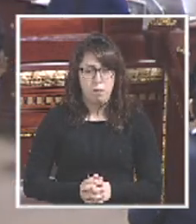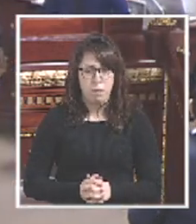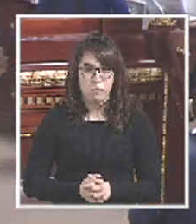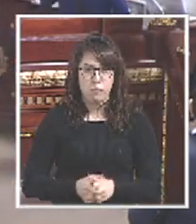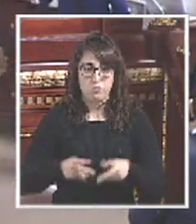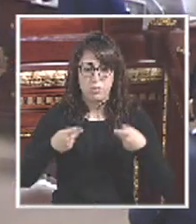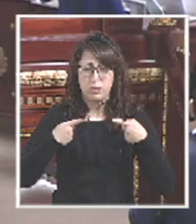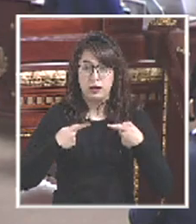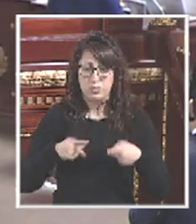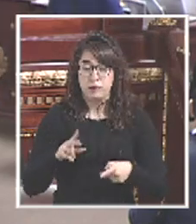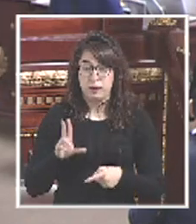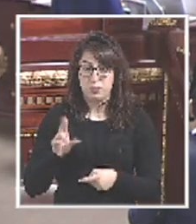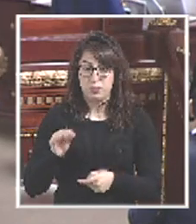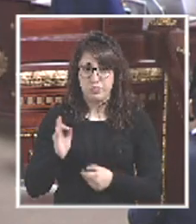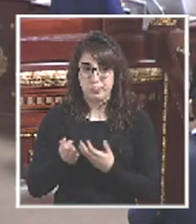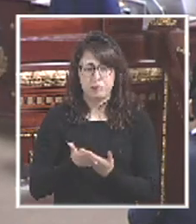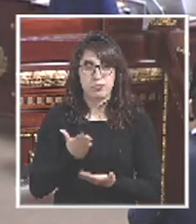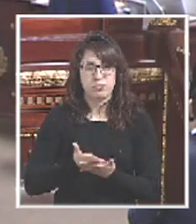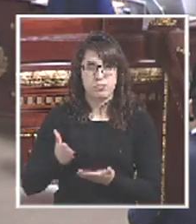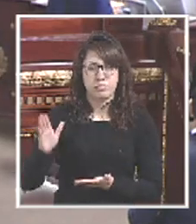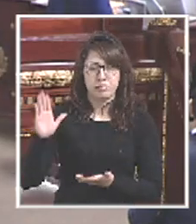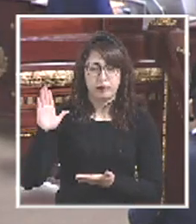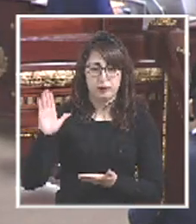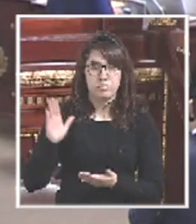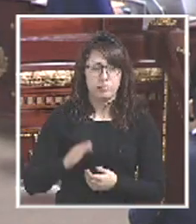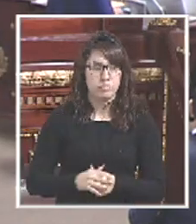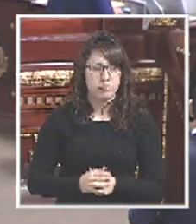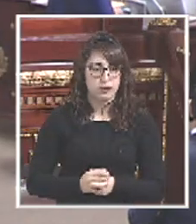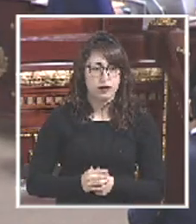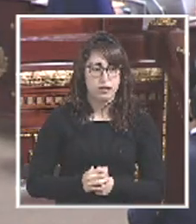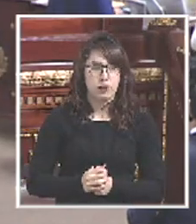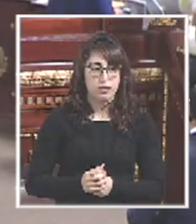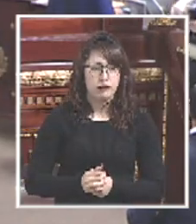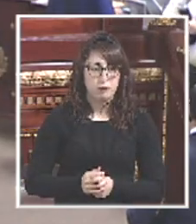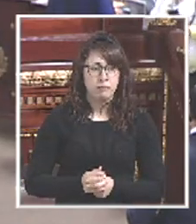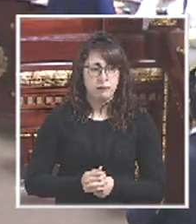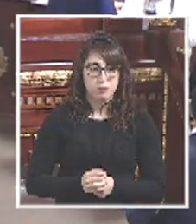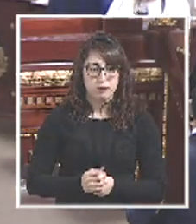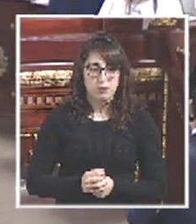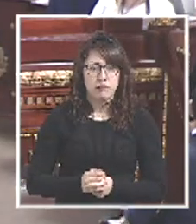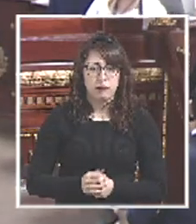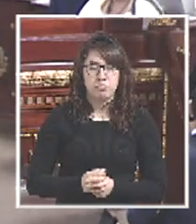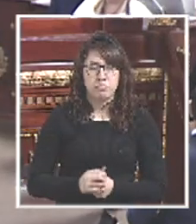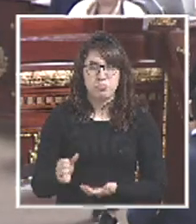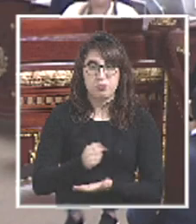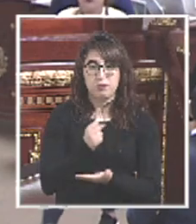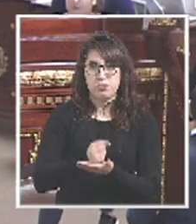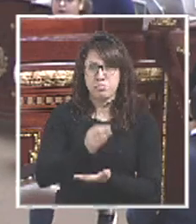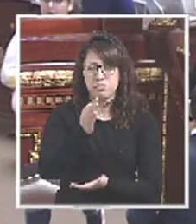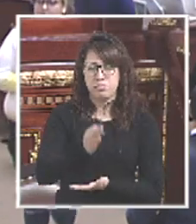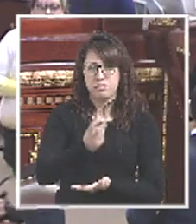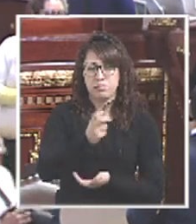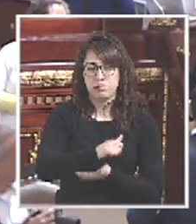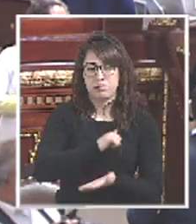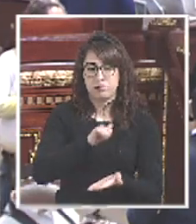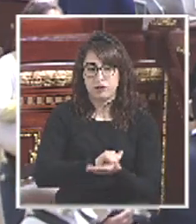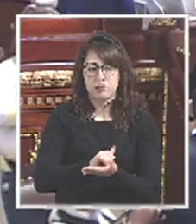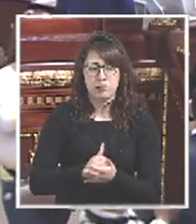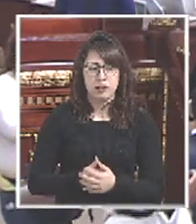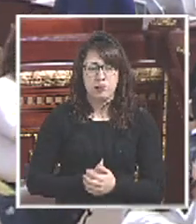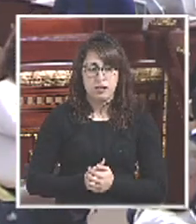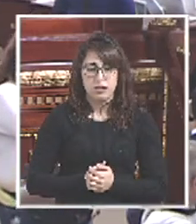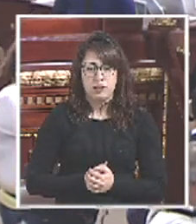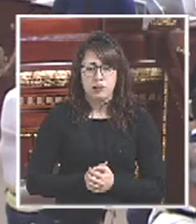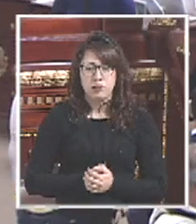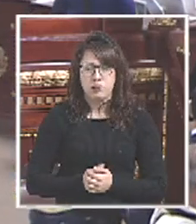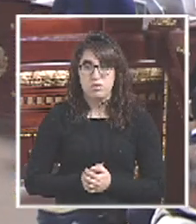Los que estén por la negativa, sírvanse manifestarlo levantando la mano. Aprobada el acta, diputada Presidenta.